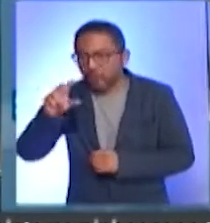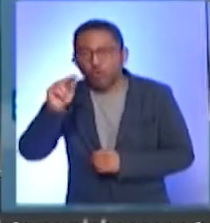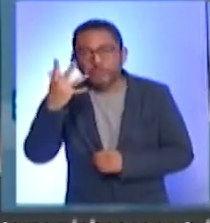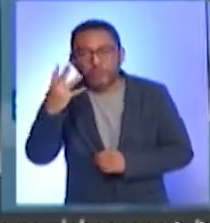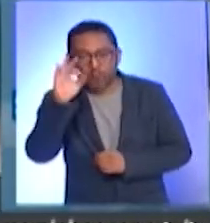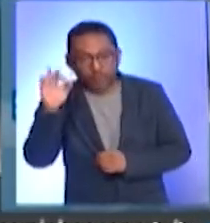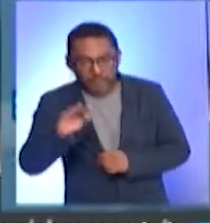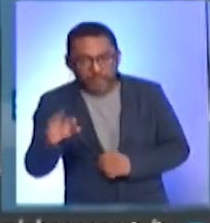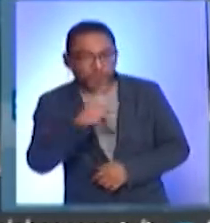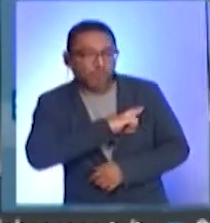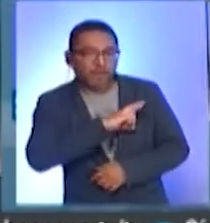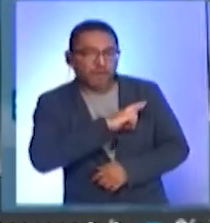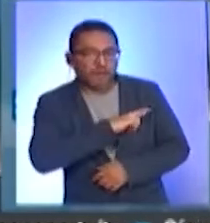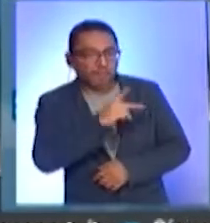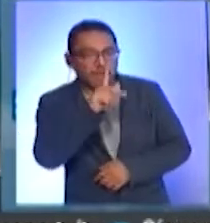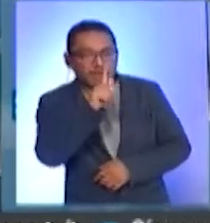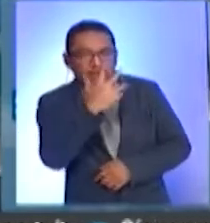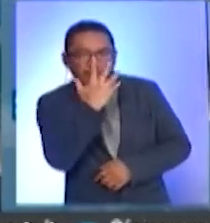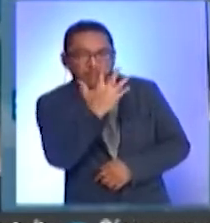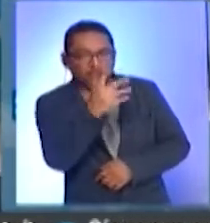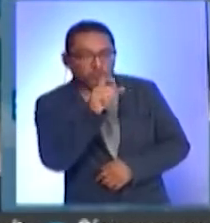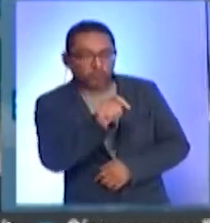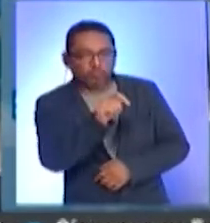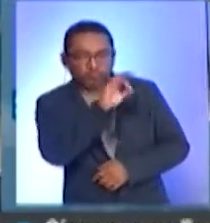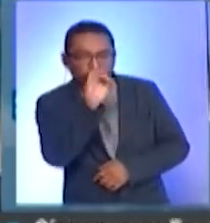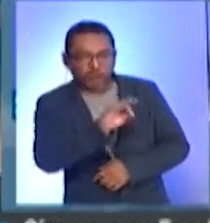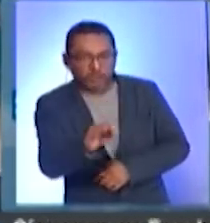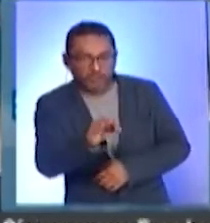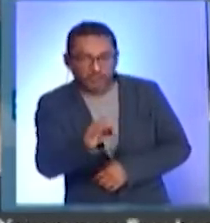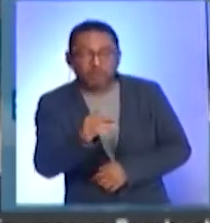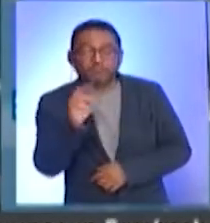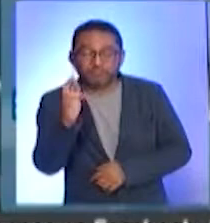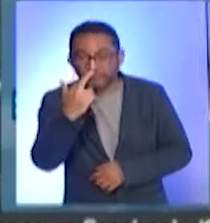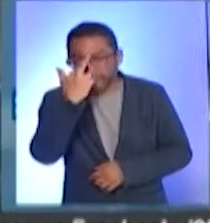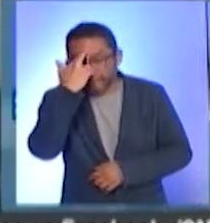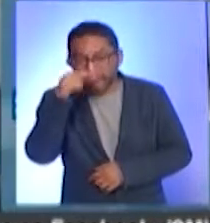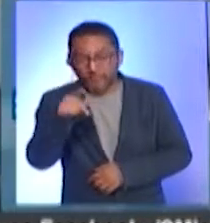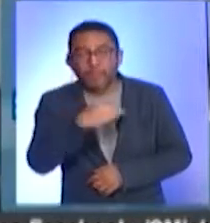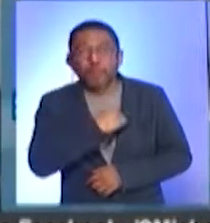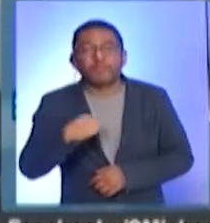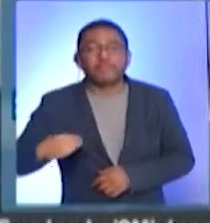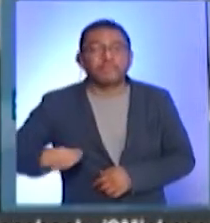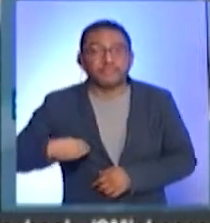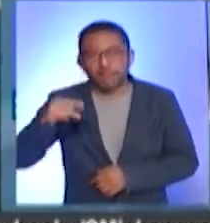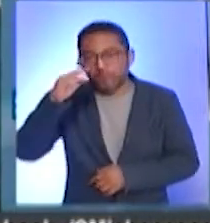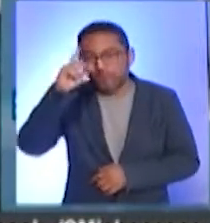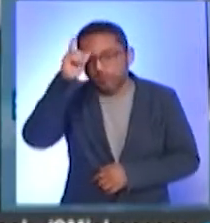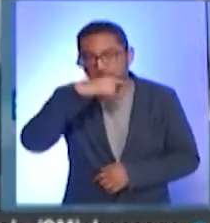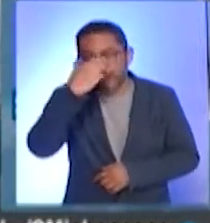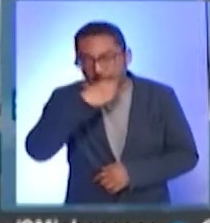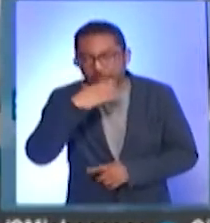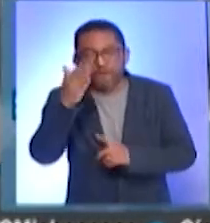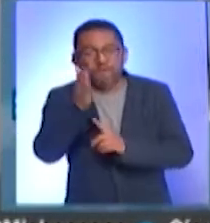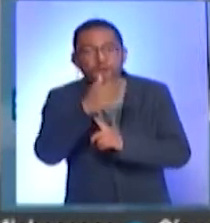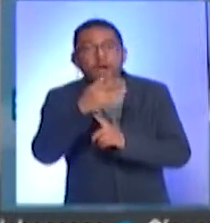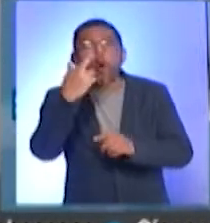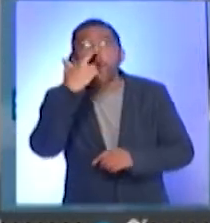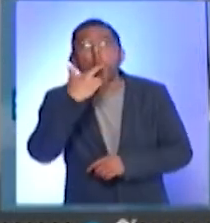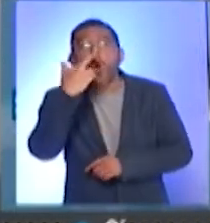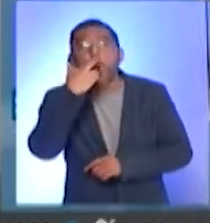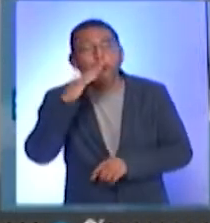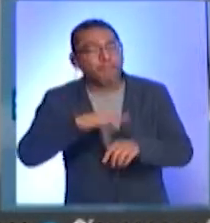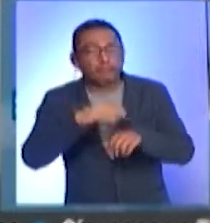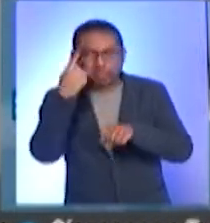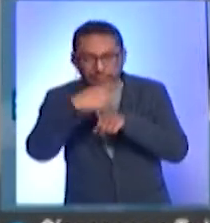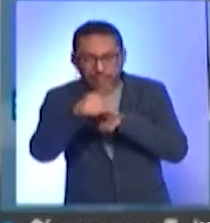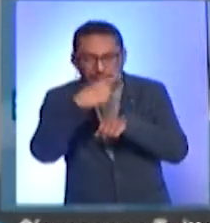privados 75 puntos porcentuales cabe recordar que actualmente el municipio se mantiene en bandera roja con riesgo máximo de contagios para